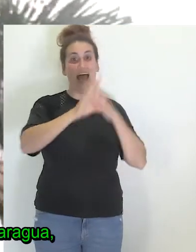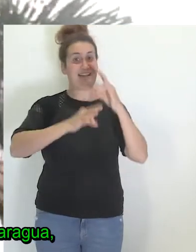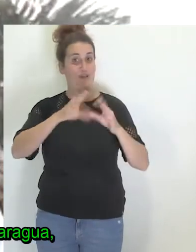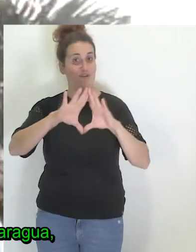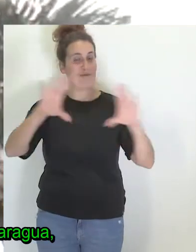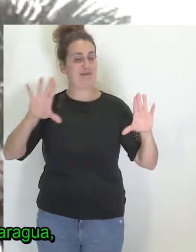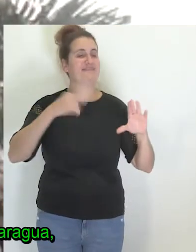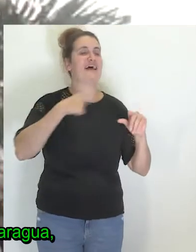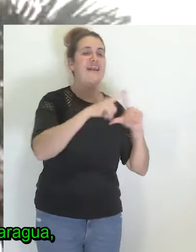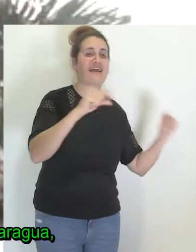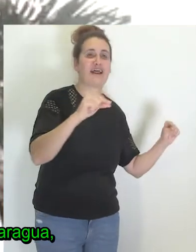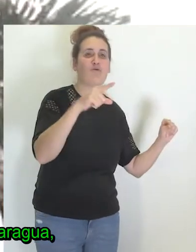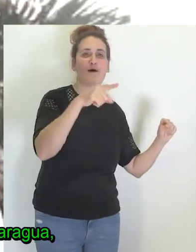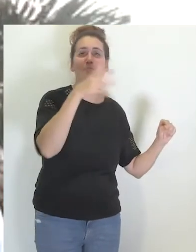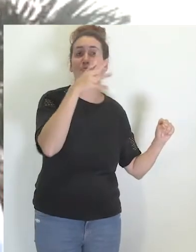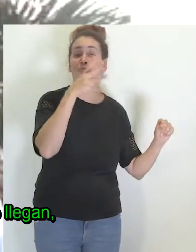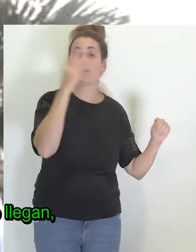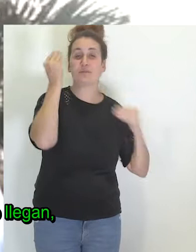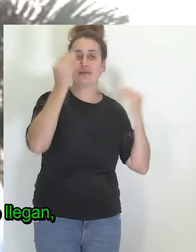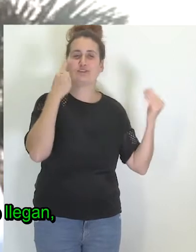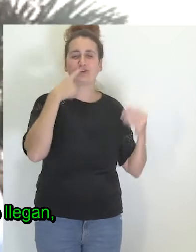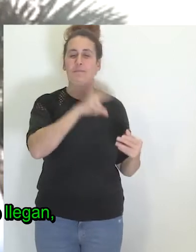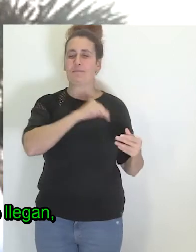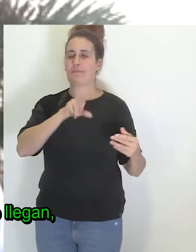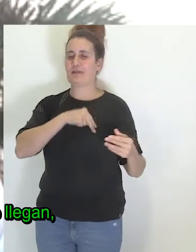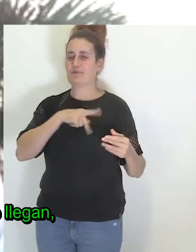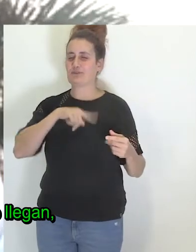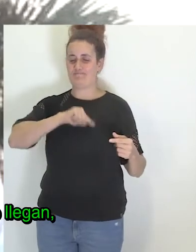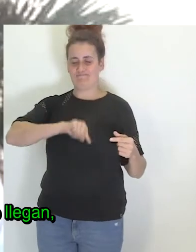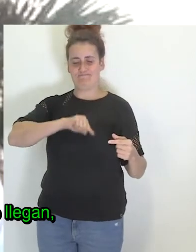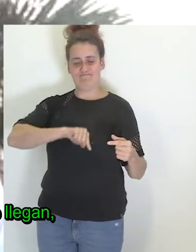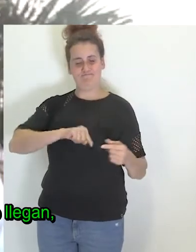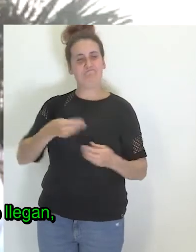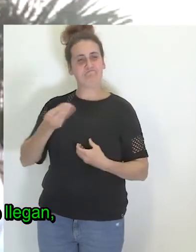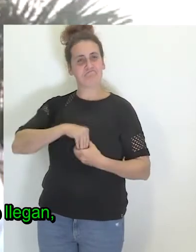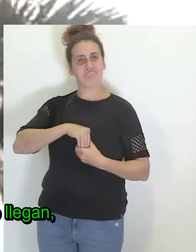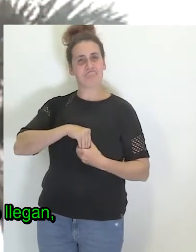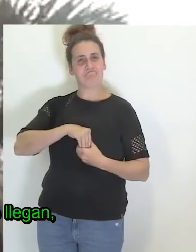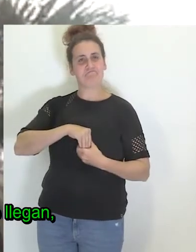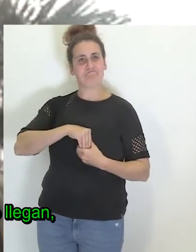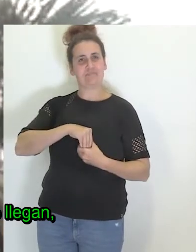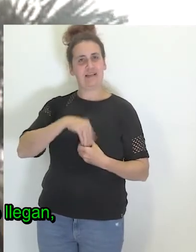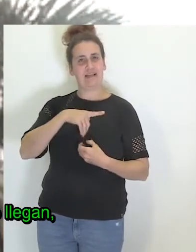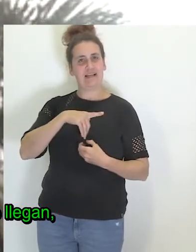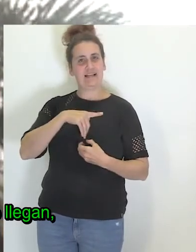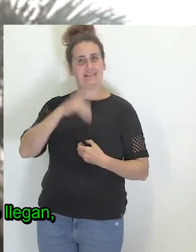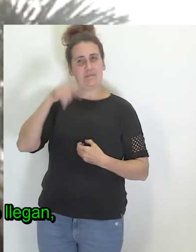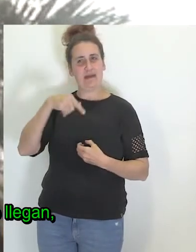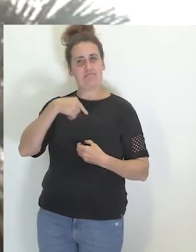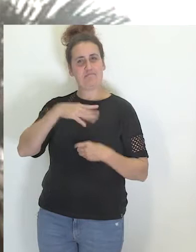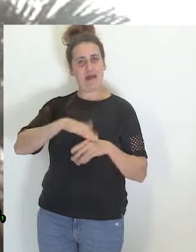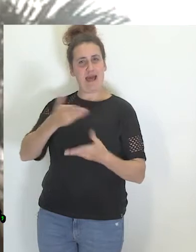Articulación Feminista de Nicaragua, porque creo que son premios que llegan a no solamente a